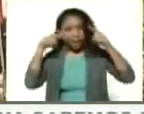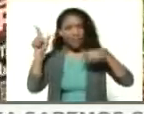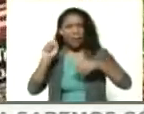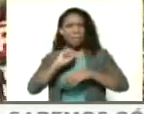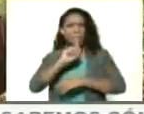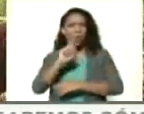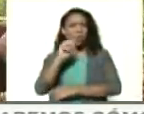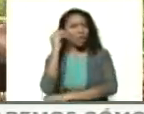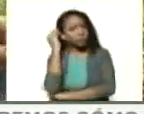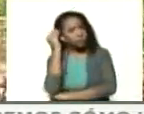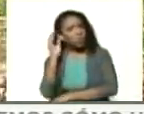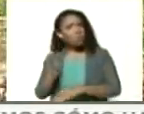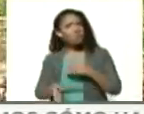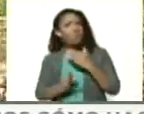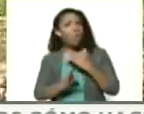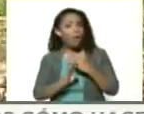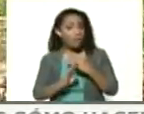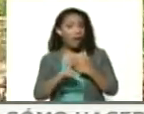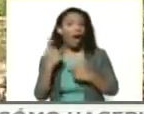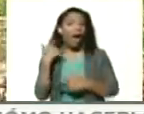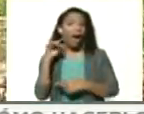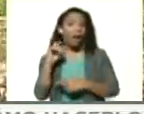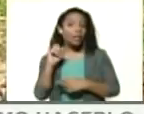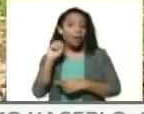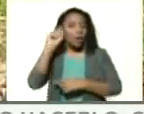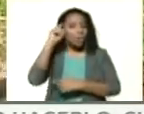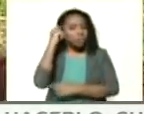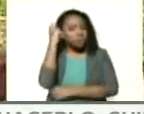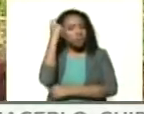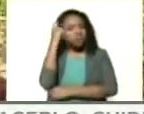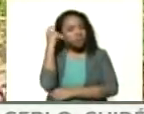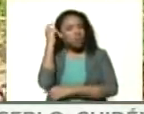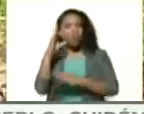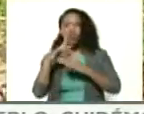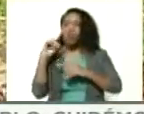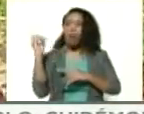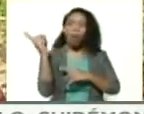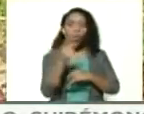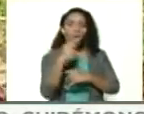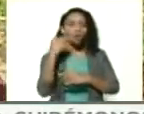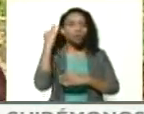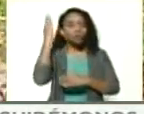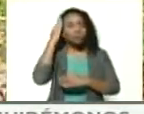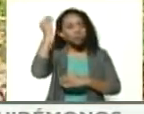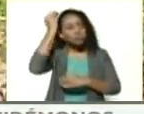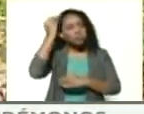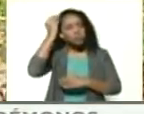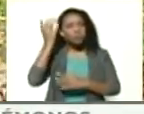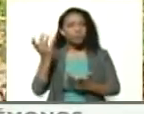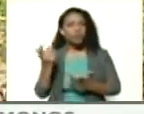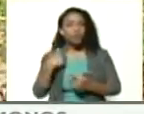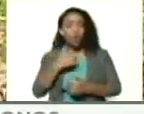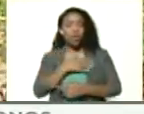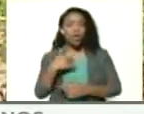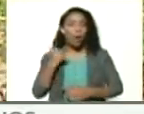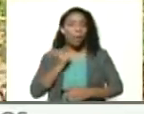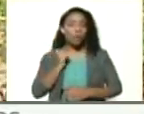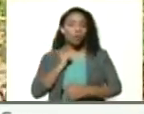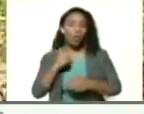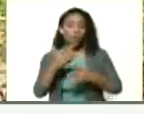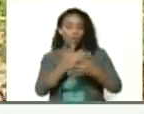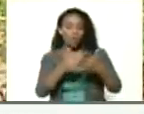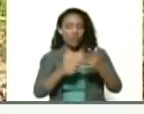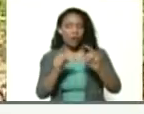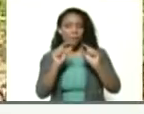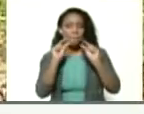todavía gravita en la historia política venezolana. Quería yo aprovechar, presidente, también para leer un